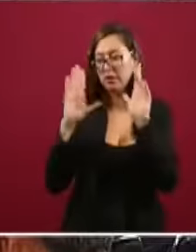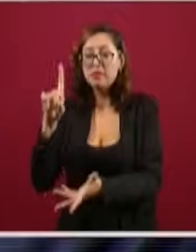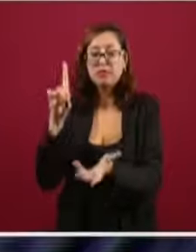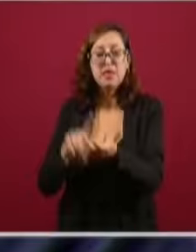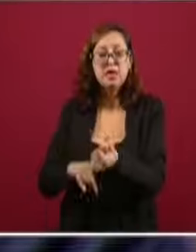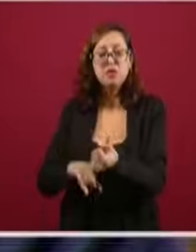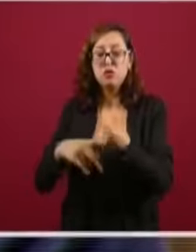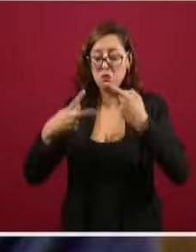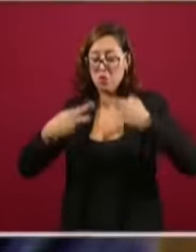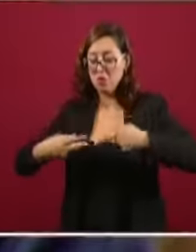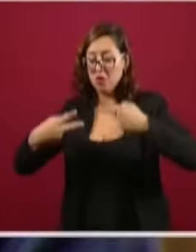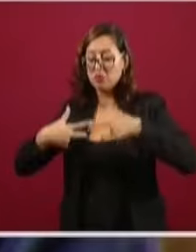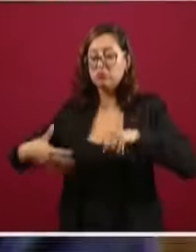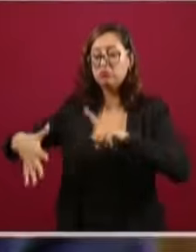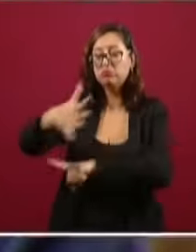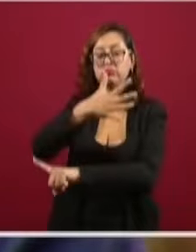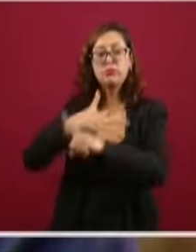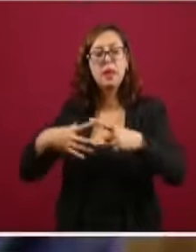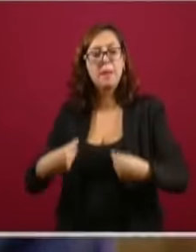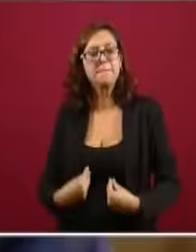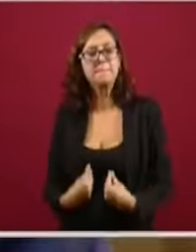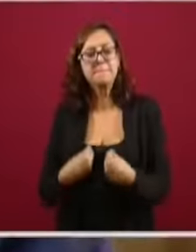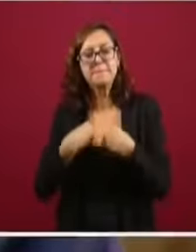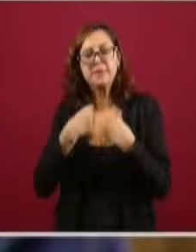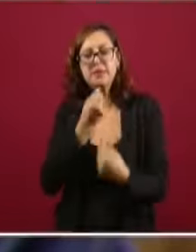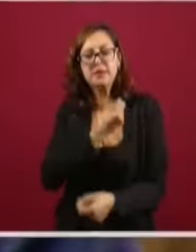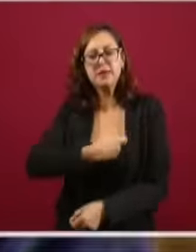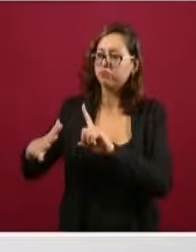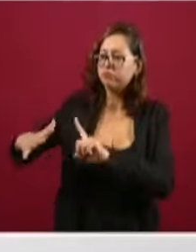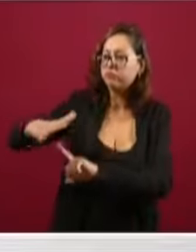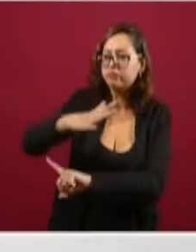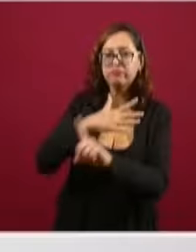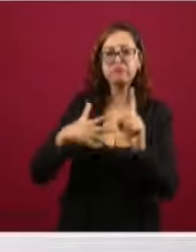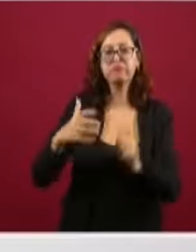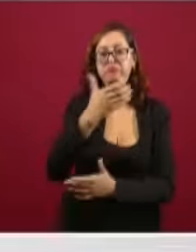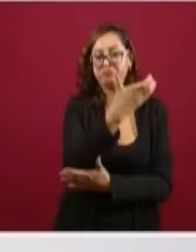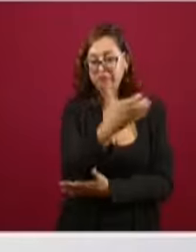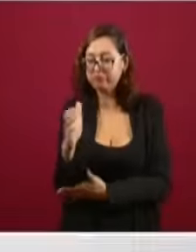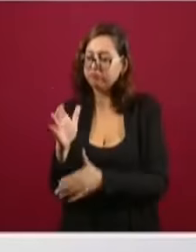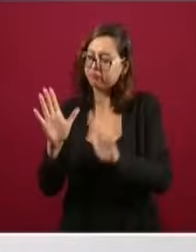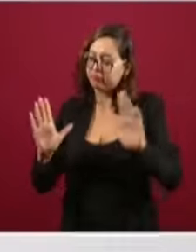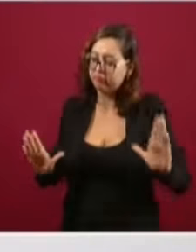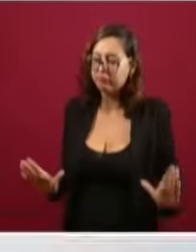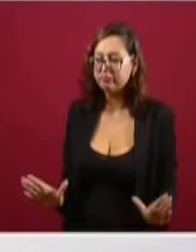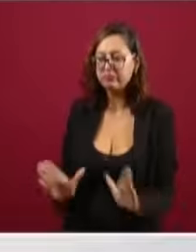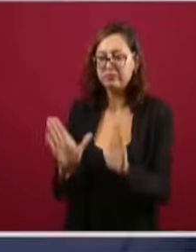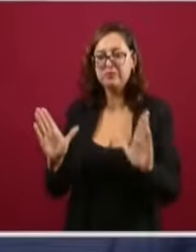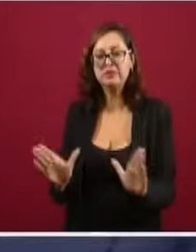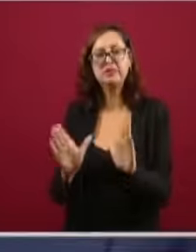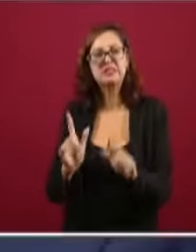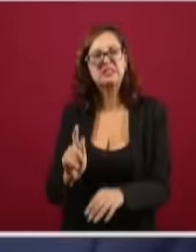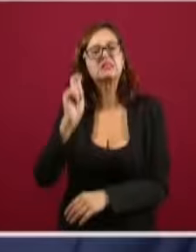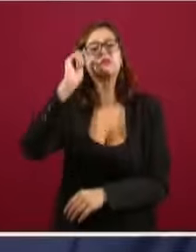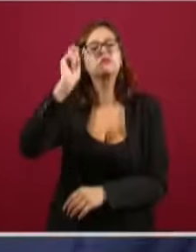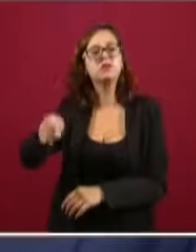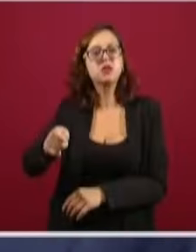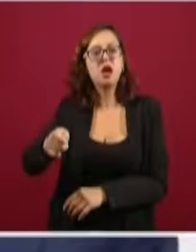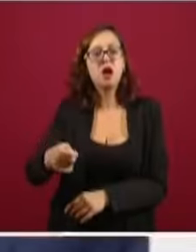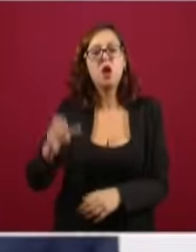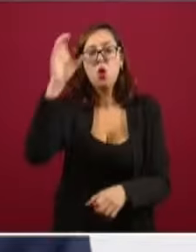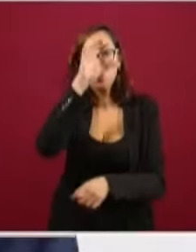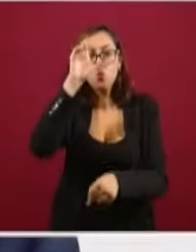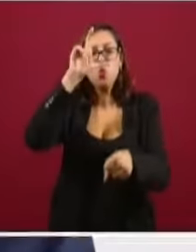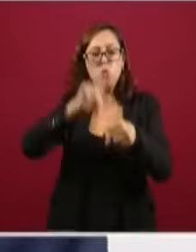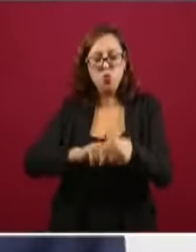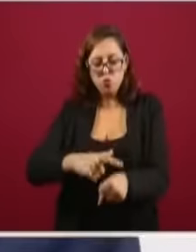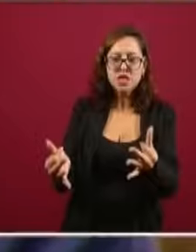sin sentido al extranjero y se redujo hasta el 50% los gastos de publicidad. Aclaró que los servidores públicos tienen prohibido